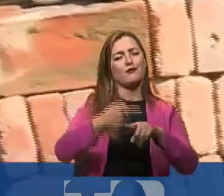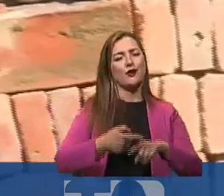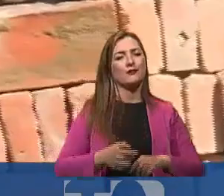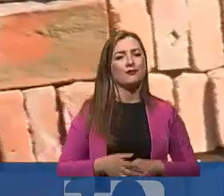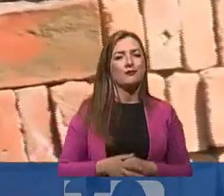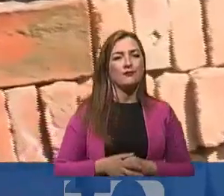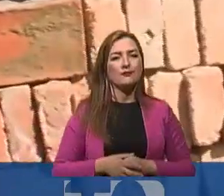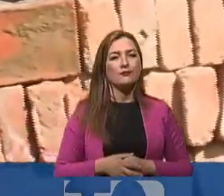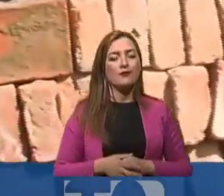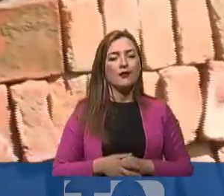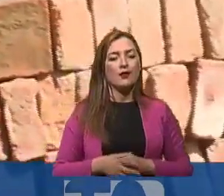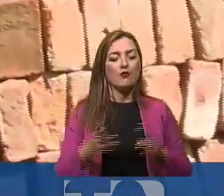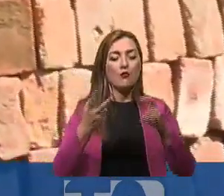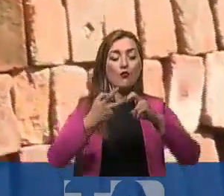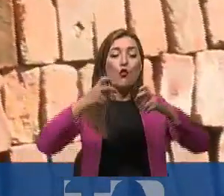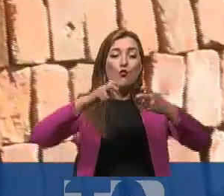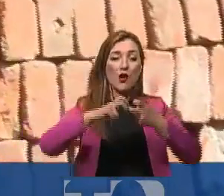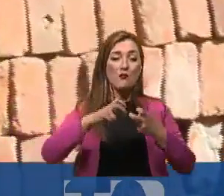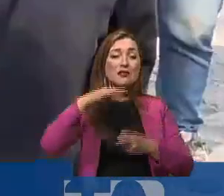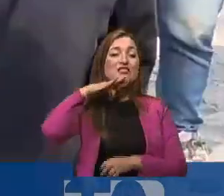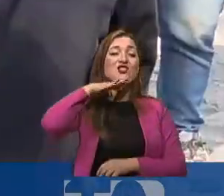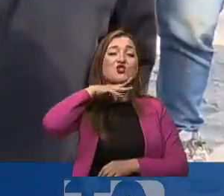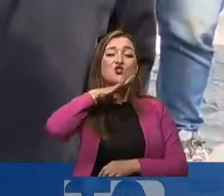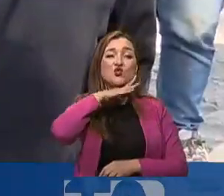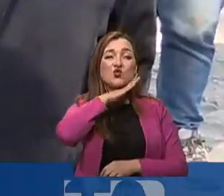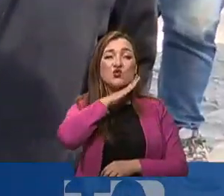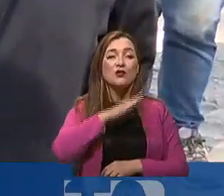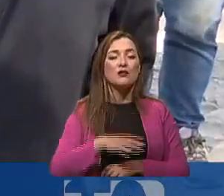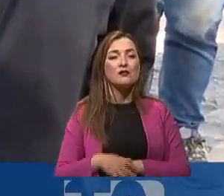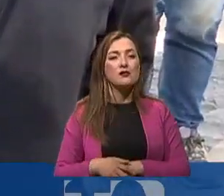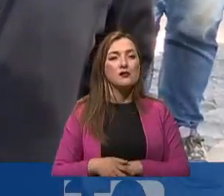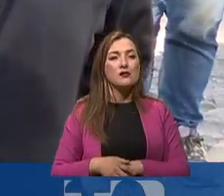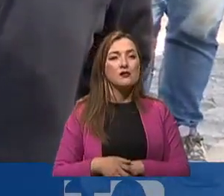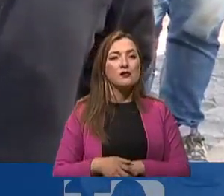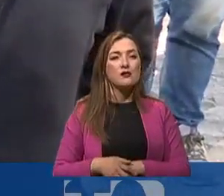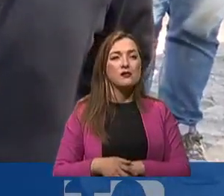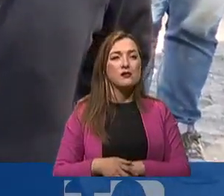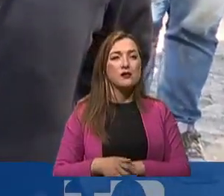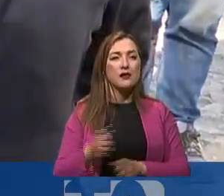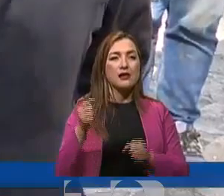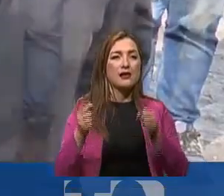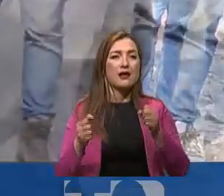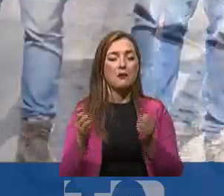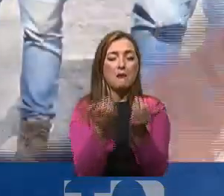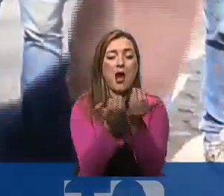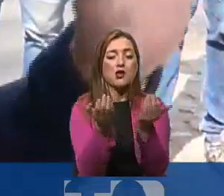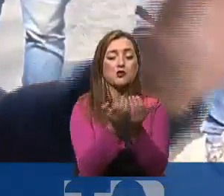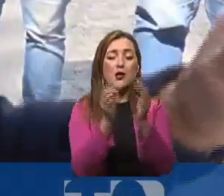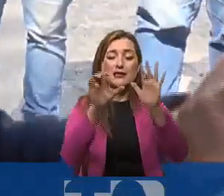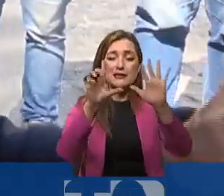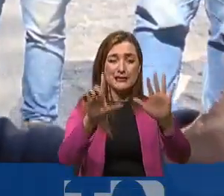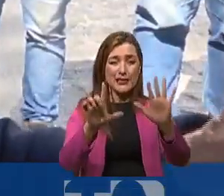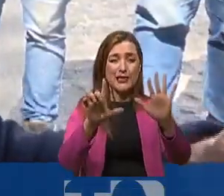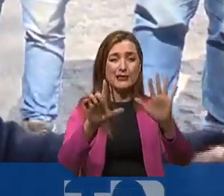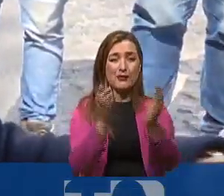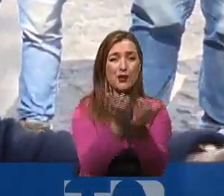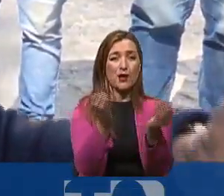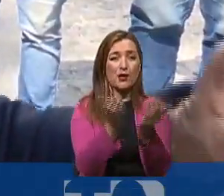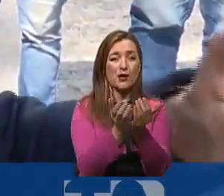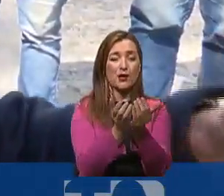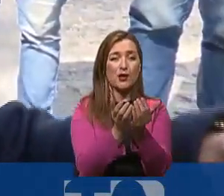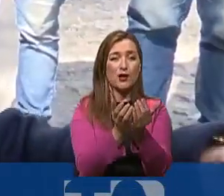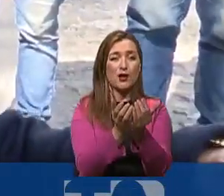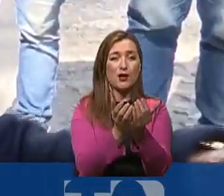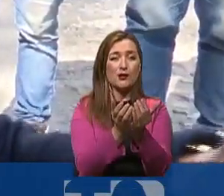ocasiones porque ya tenían problemas de insalubridad. Aquí han sacado como 7 camiones de basura. Tenía una recicladora de basura